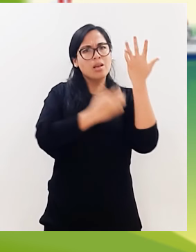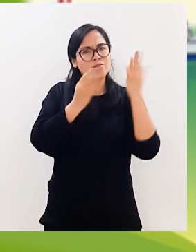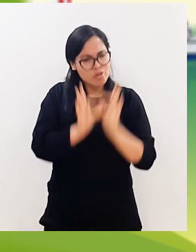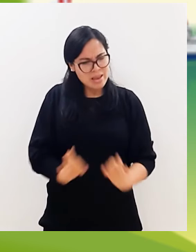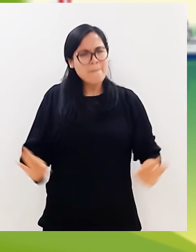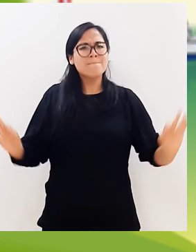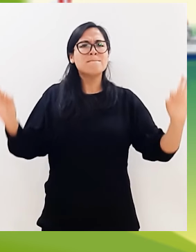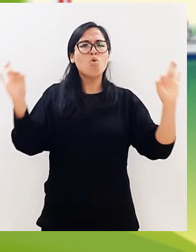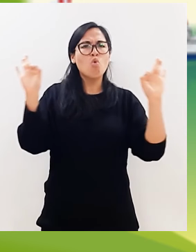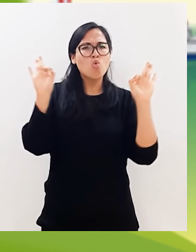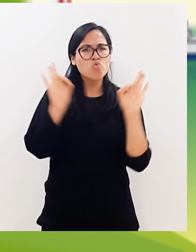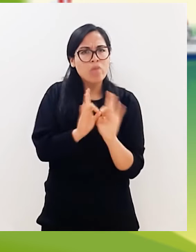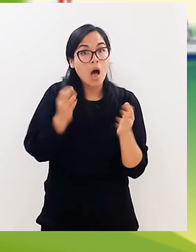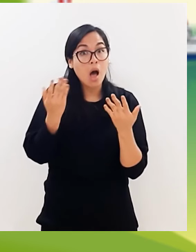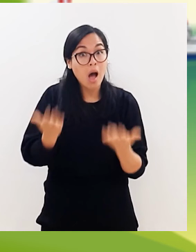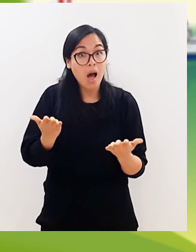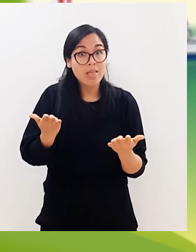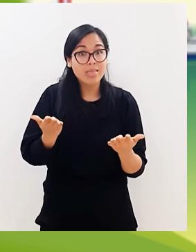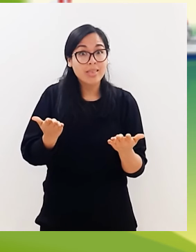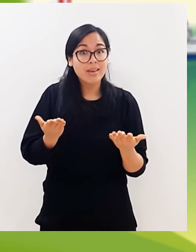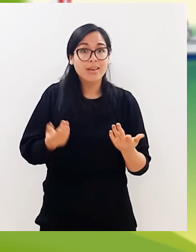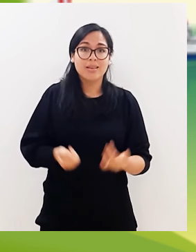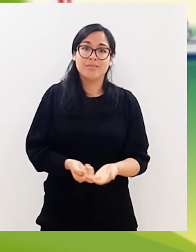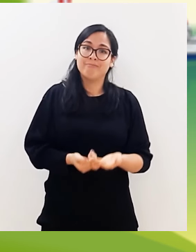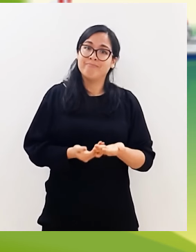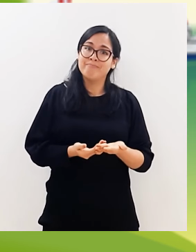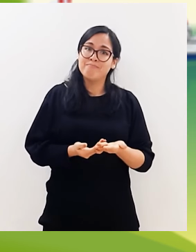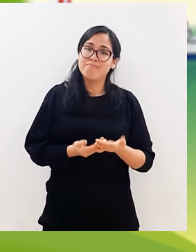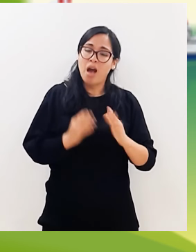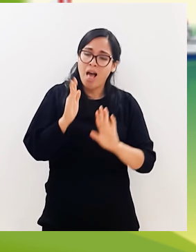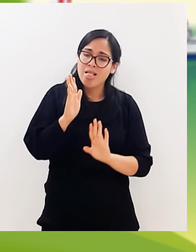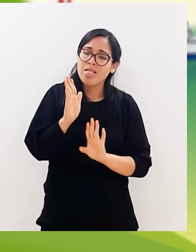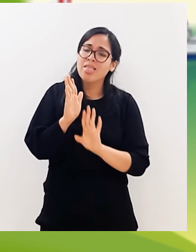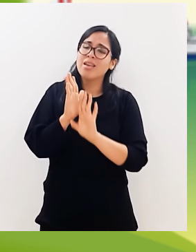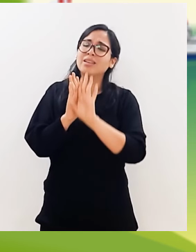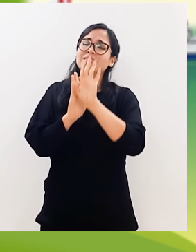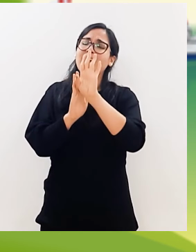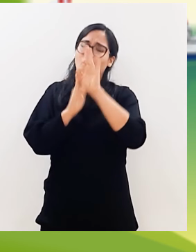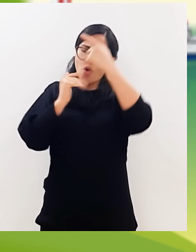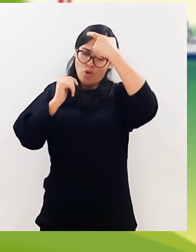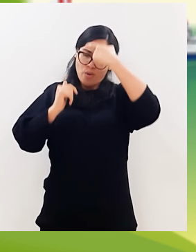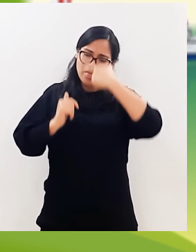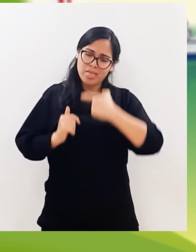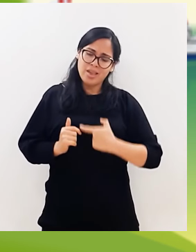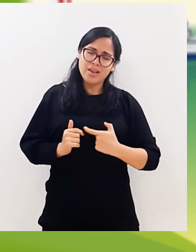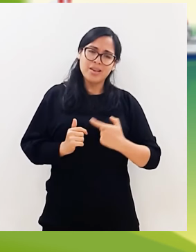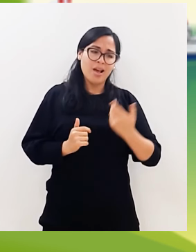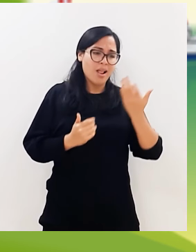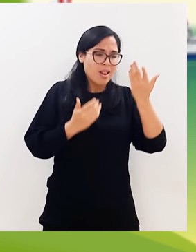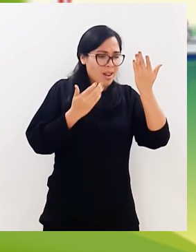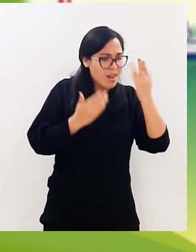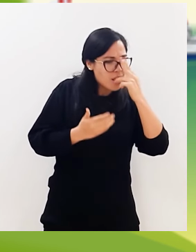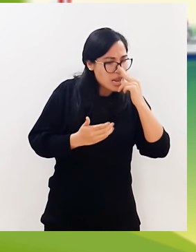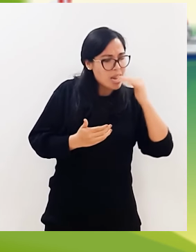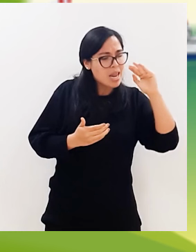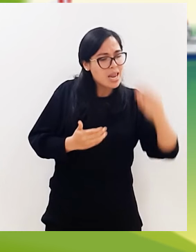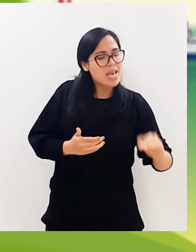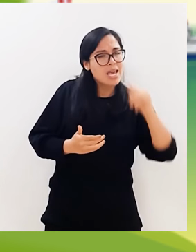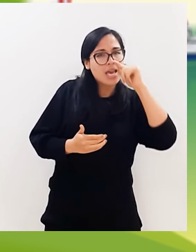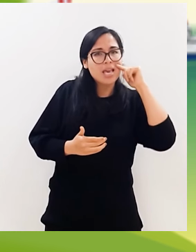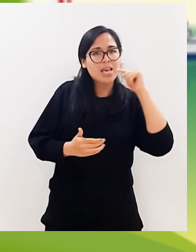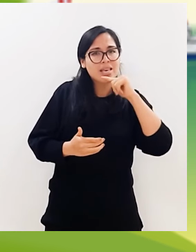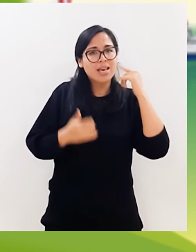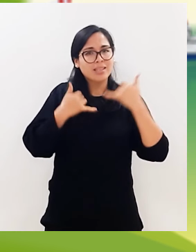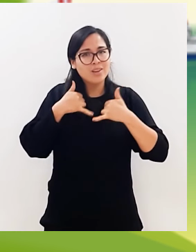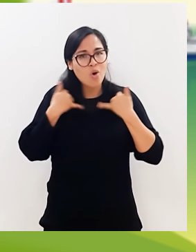derecho superimportante y esencial Para el desarrollo integral de nuestras niñas,